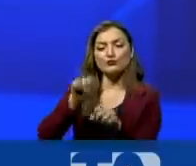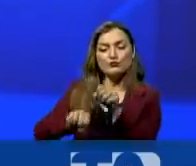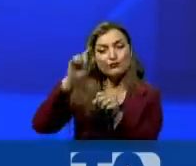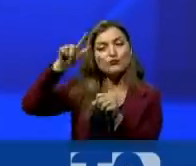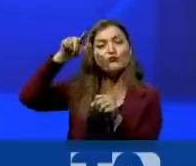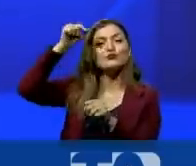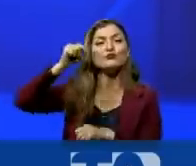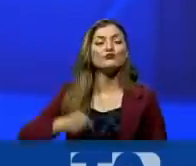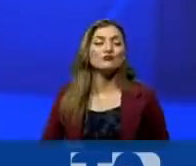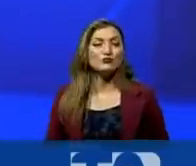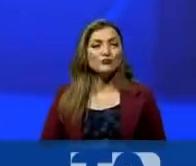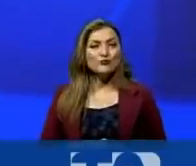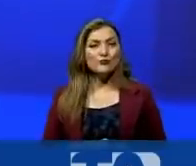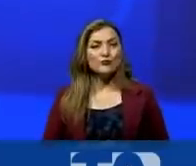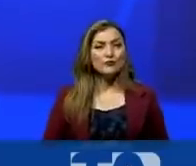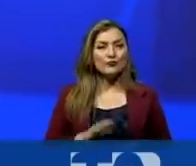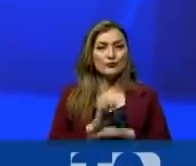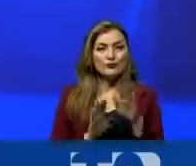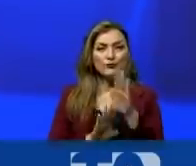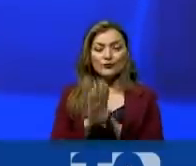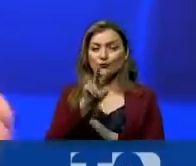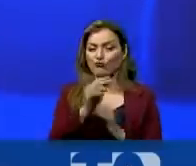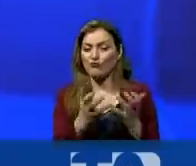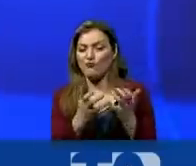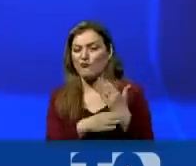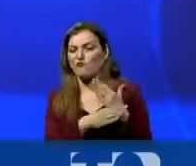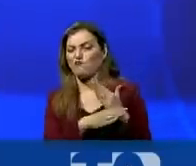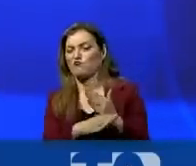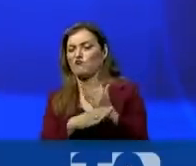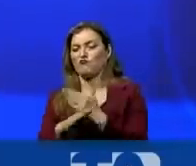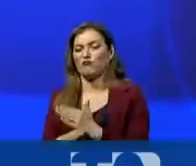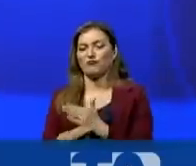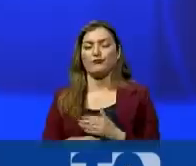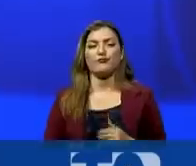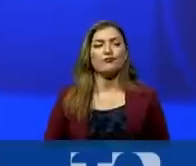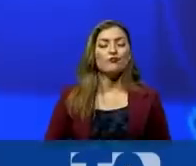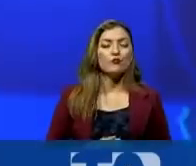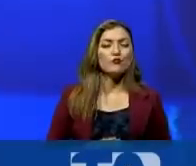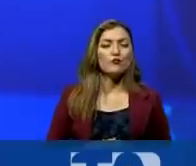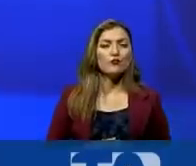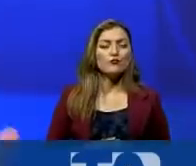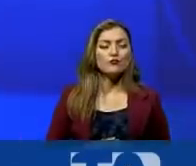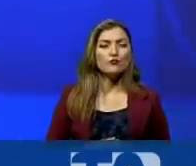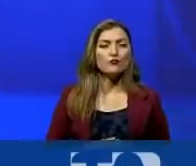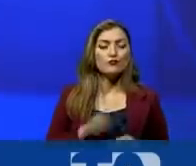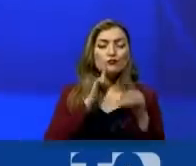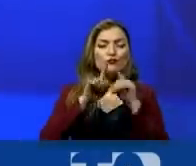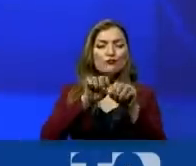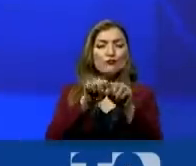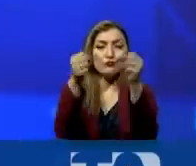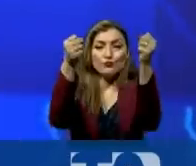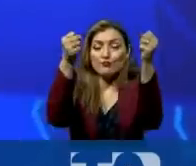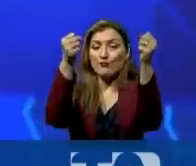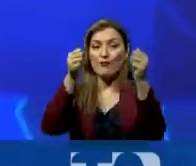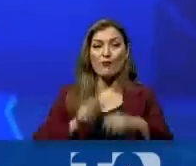y que no quieren que la ecuador avance hacia adelante y quieren este escenario de romper el diálogo